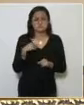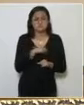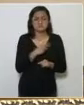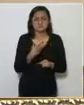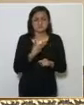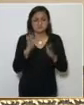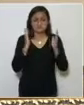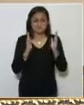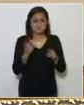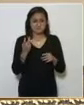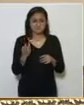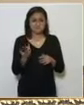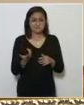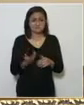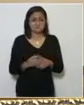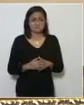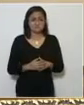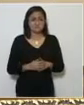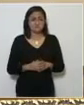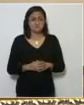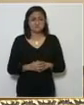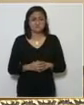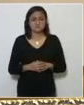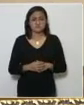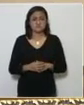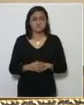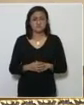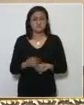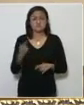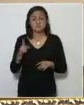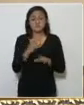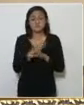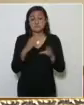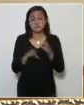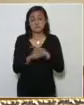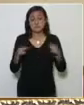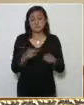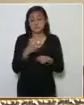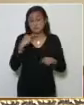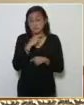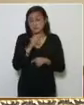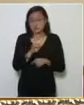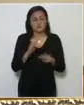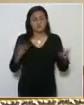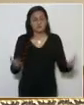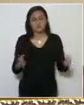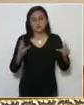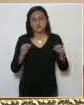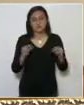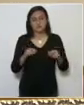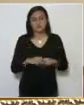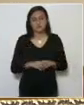jugar y no dejar que las cosas ocurran.